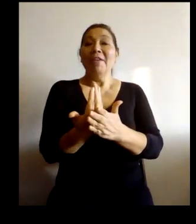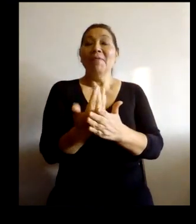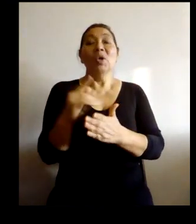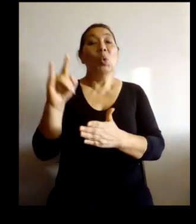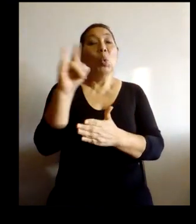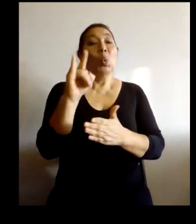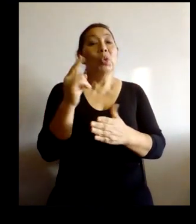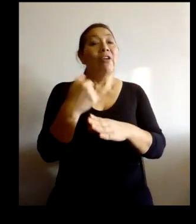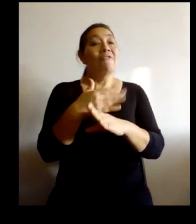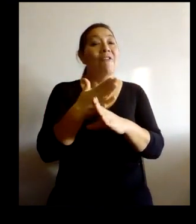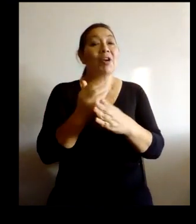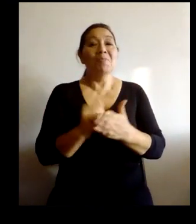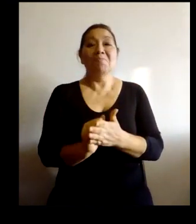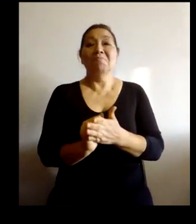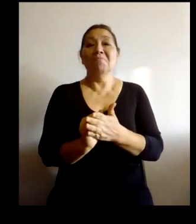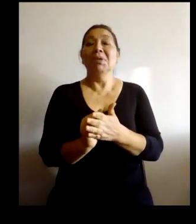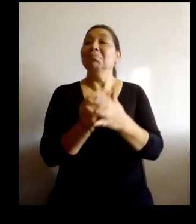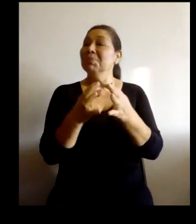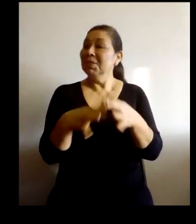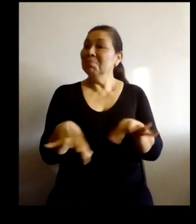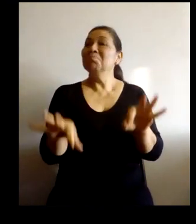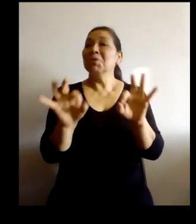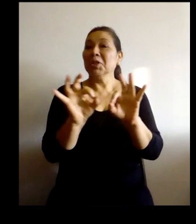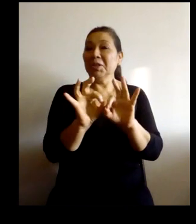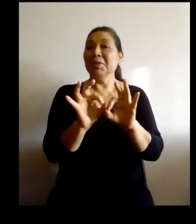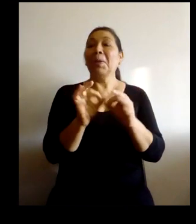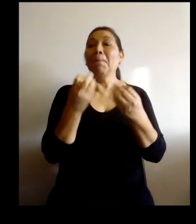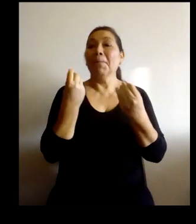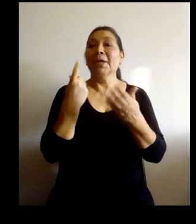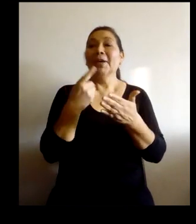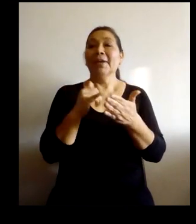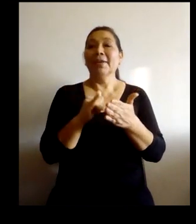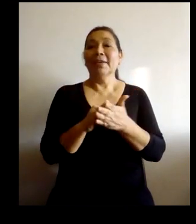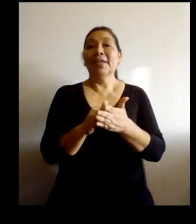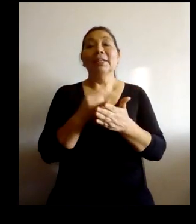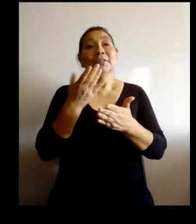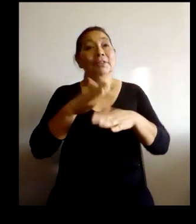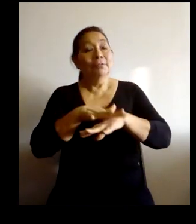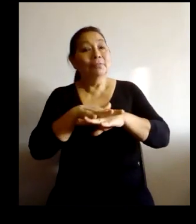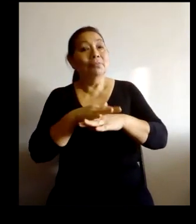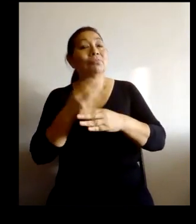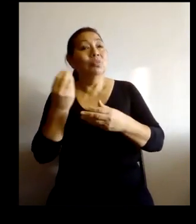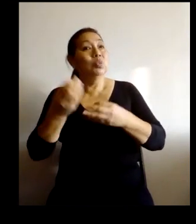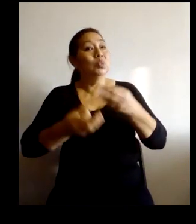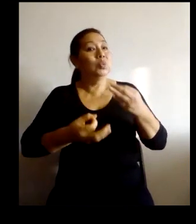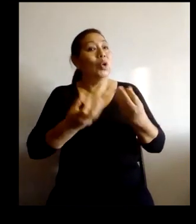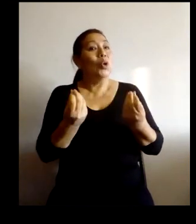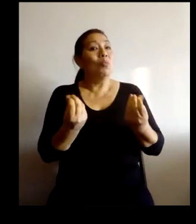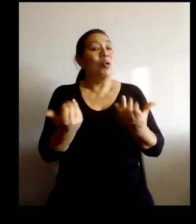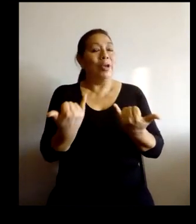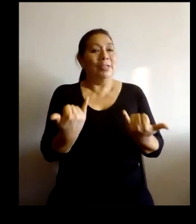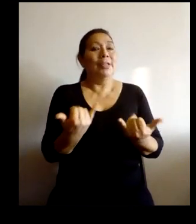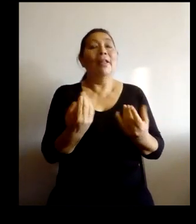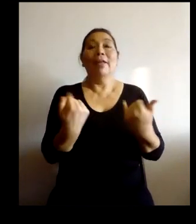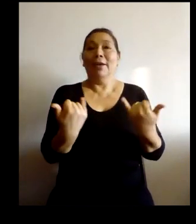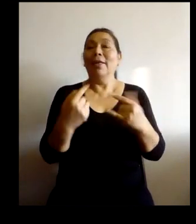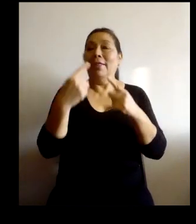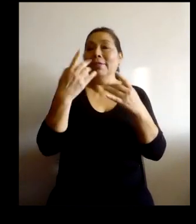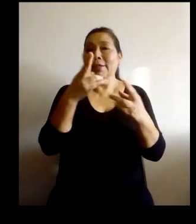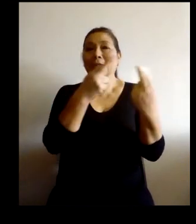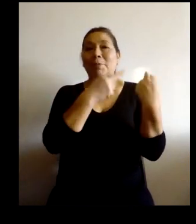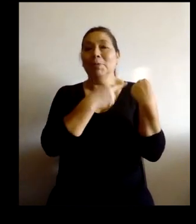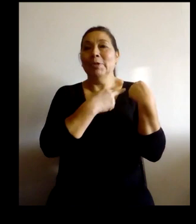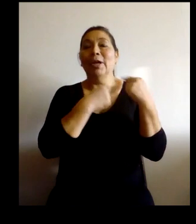lo importante que es utilizar esos medios informáticos para lograr una administración pronta de justicia, como bien lo está haciendo el